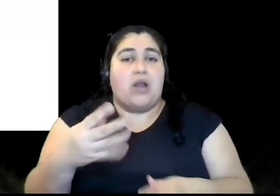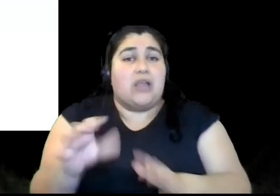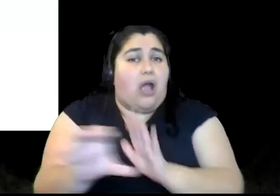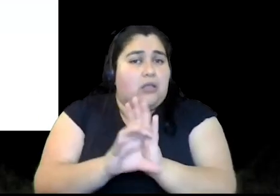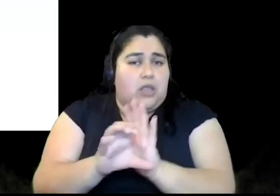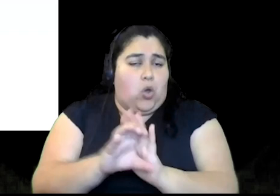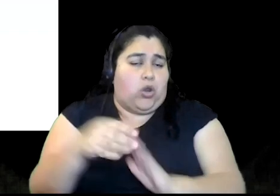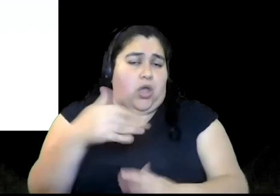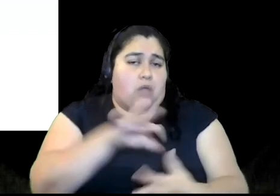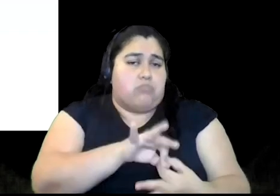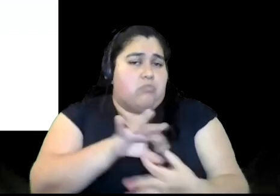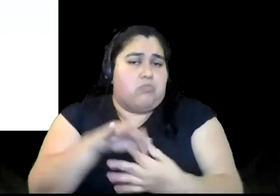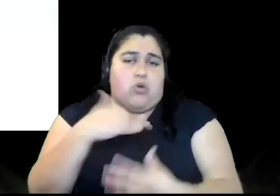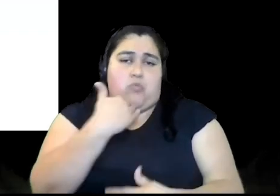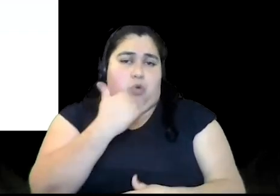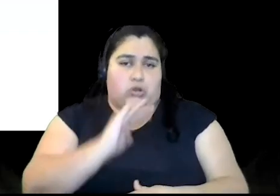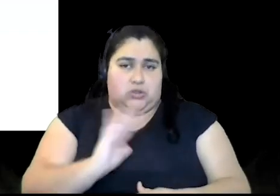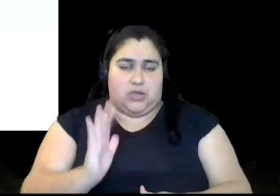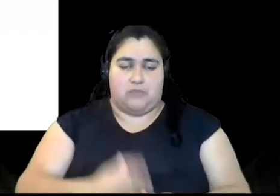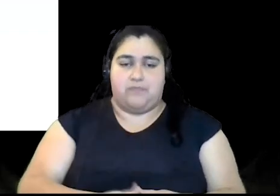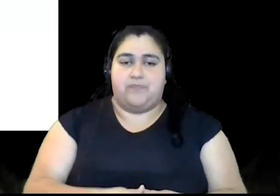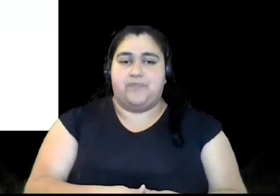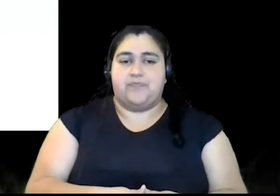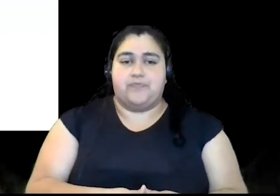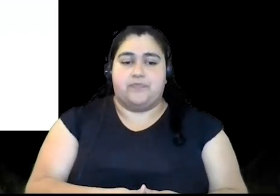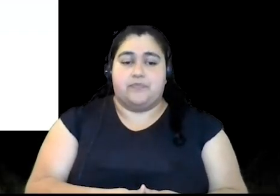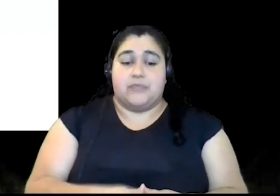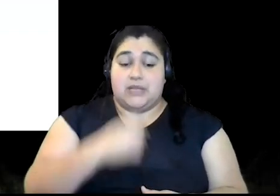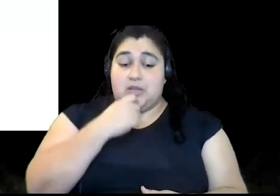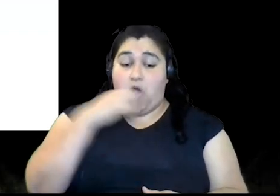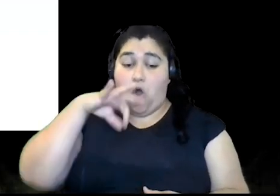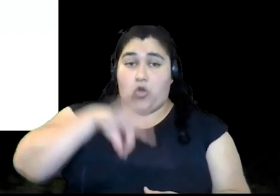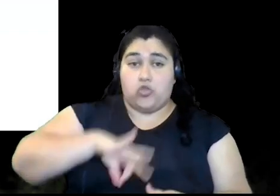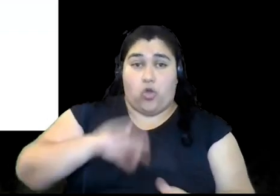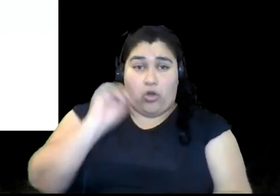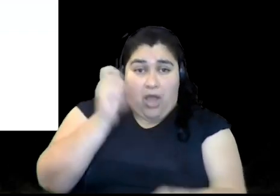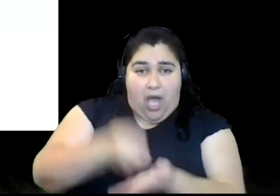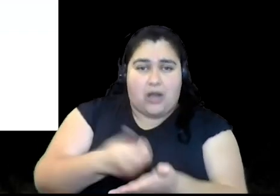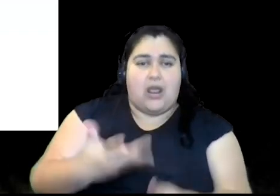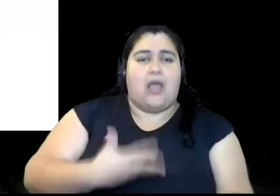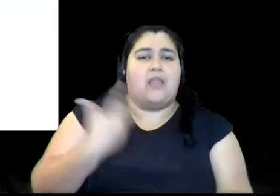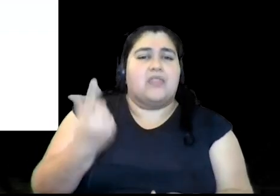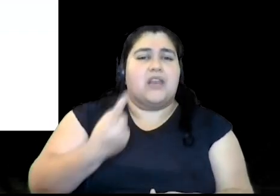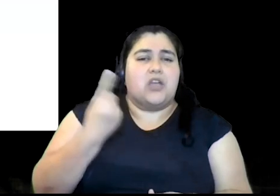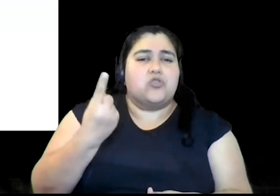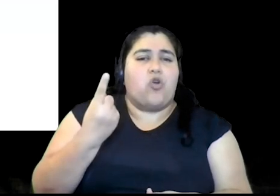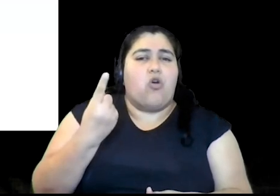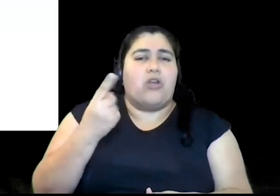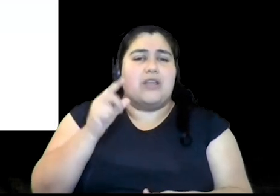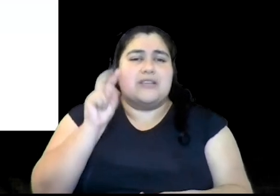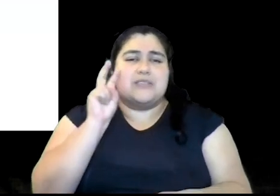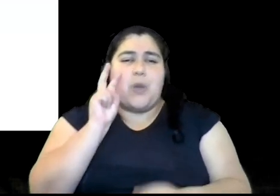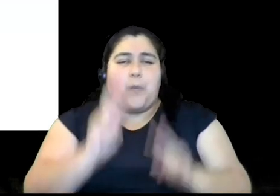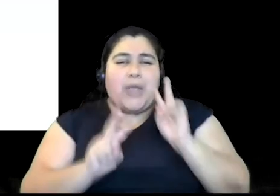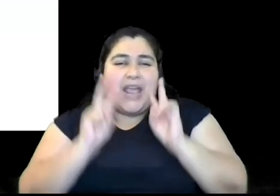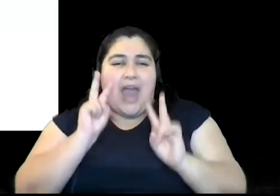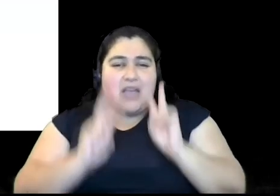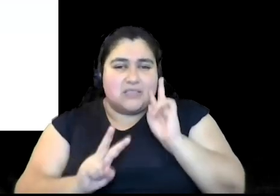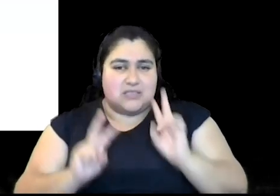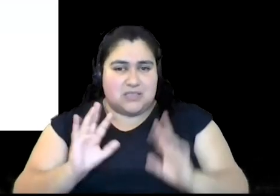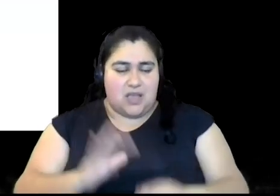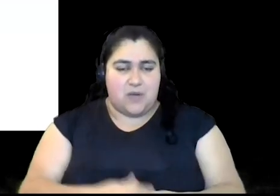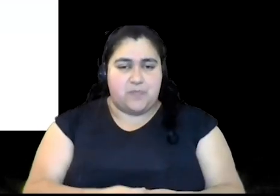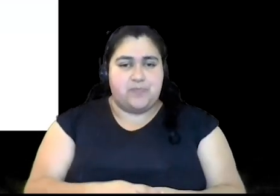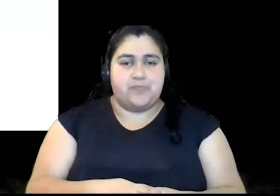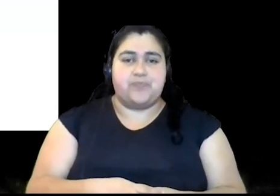categoría. ¿Qué pasa con los honorarios de directores, síndicos o miembros de vigilancia?